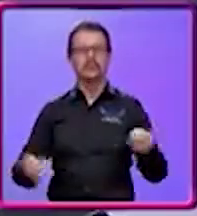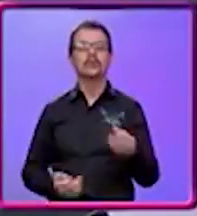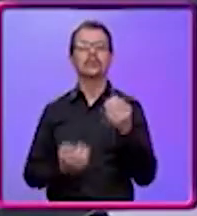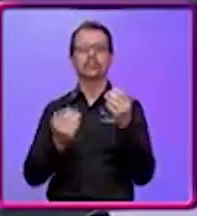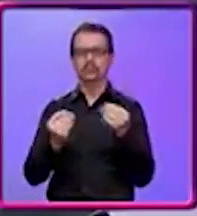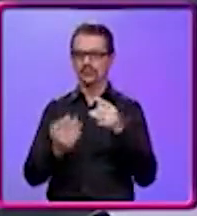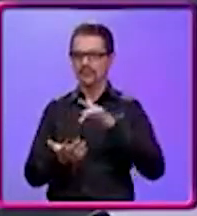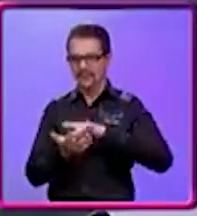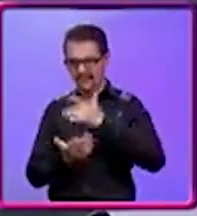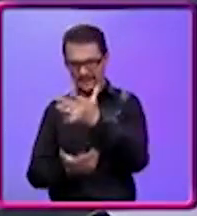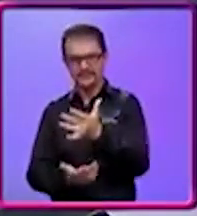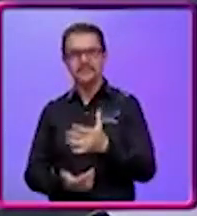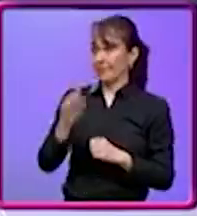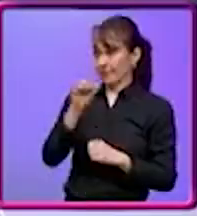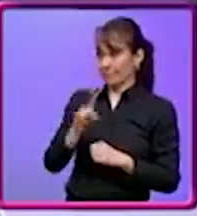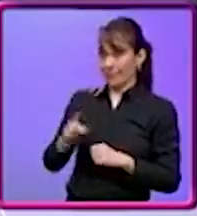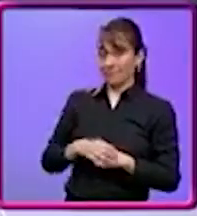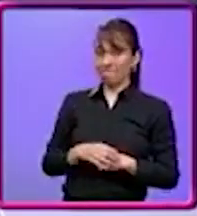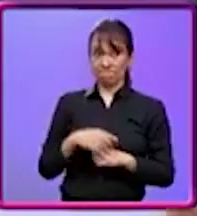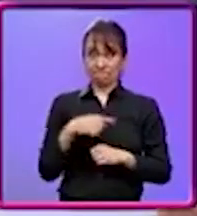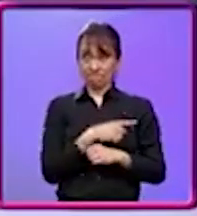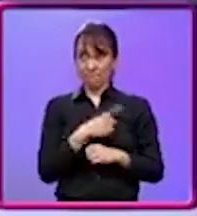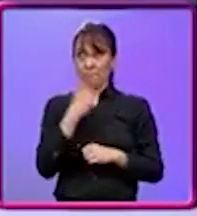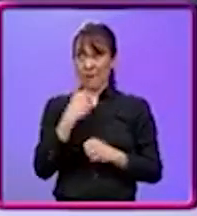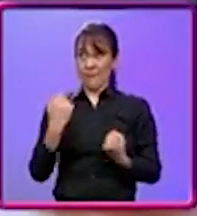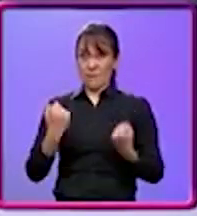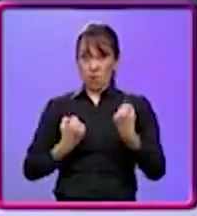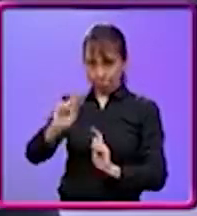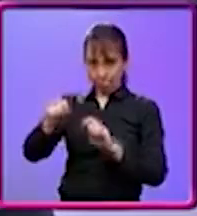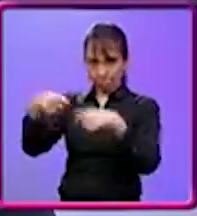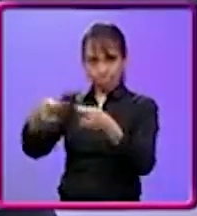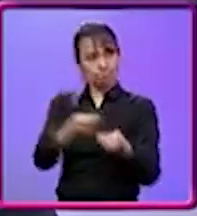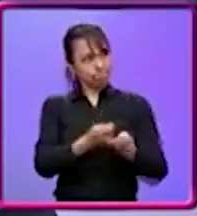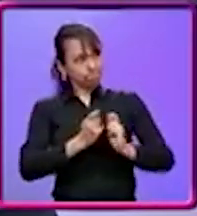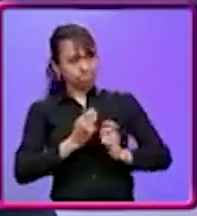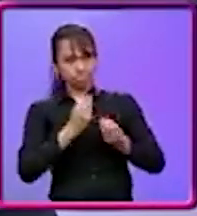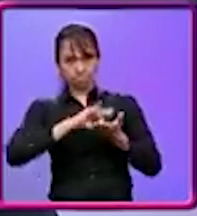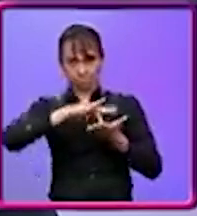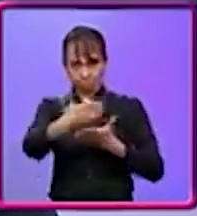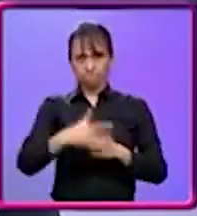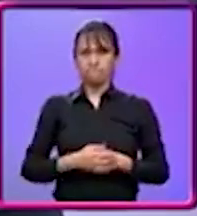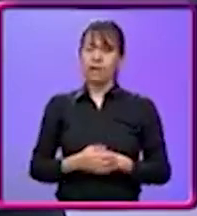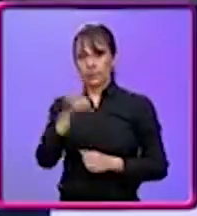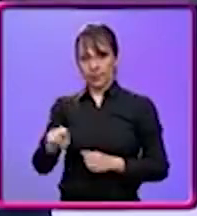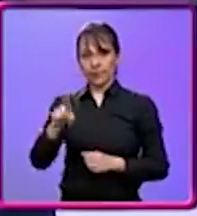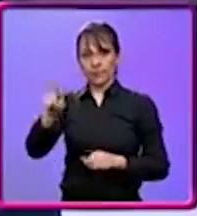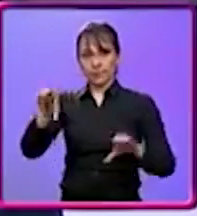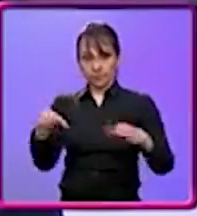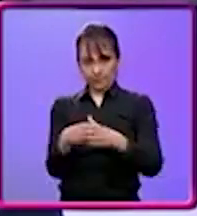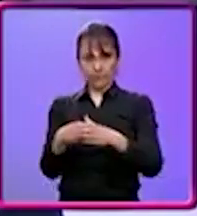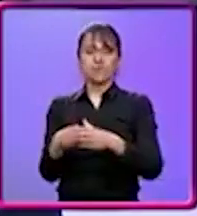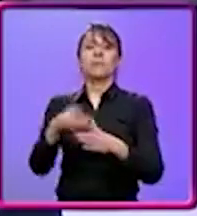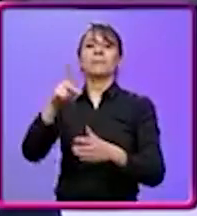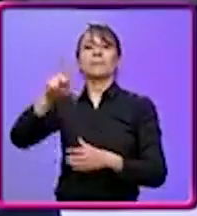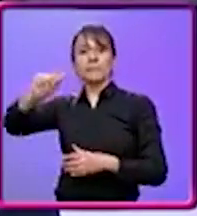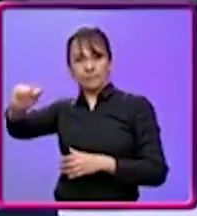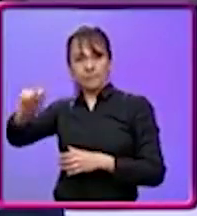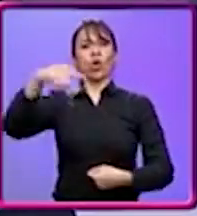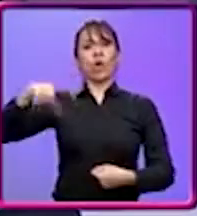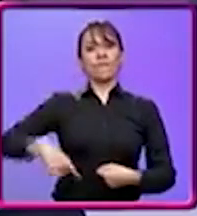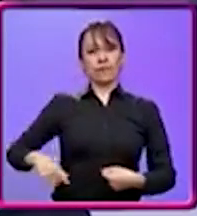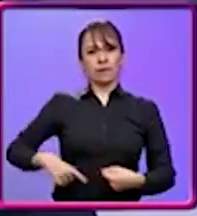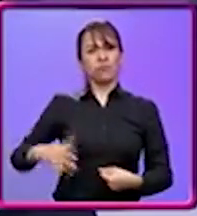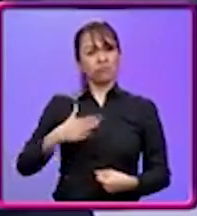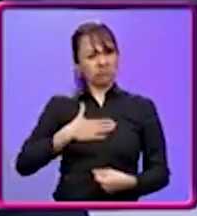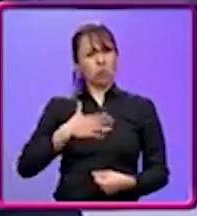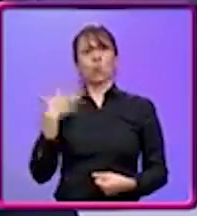expusieron las estrategias pondrán en marcha en caso de resultar favorecidos por el voto finalmente los candidatos tuvieron un minuto para dar